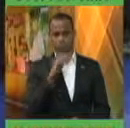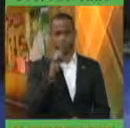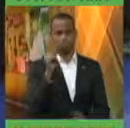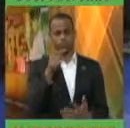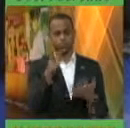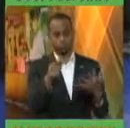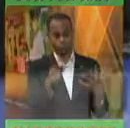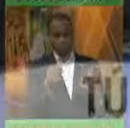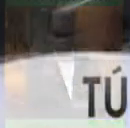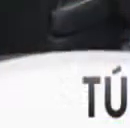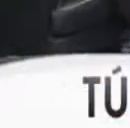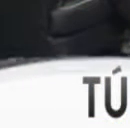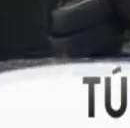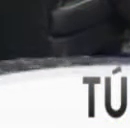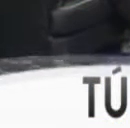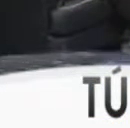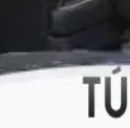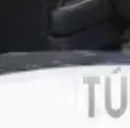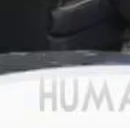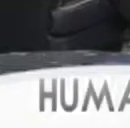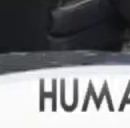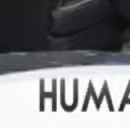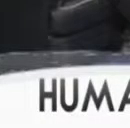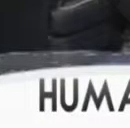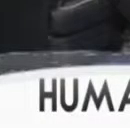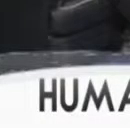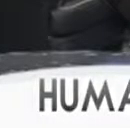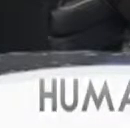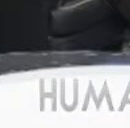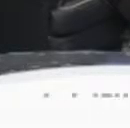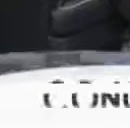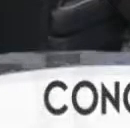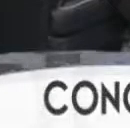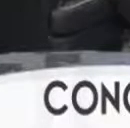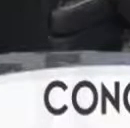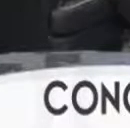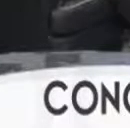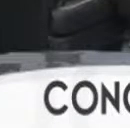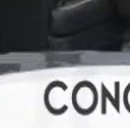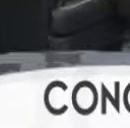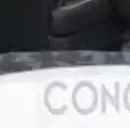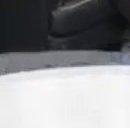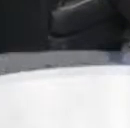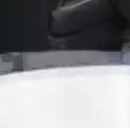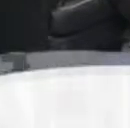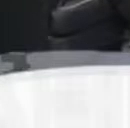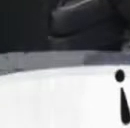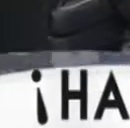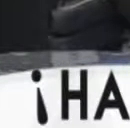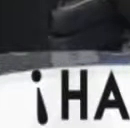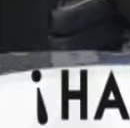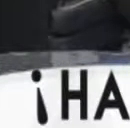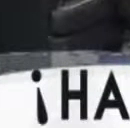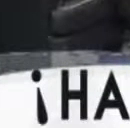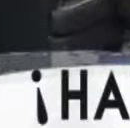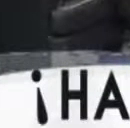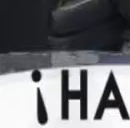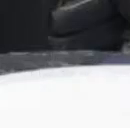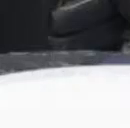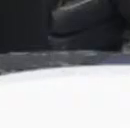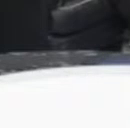cuando esa escuela y accesible ese hospital de accesible es alcalde pero también nosotros tenemos una política